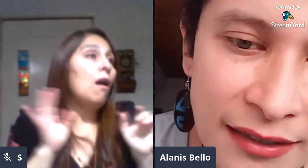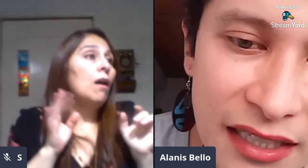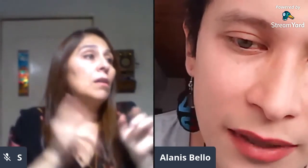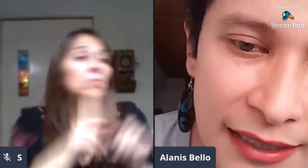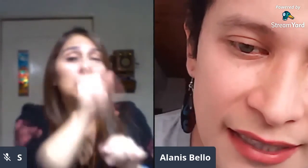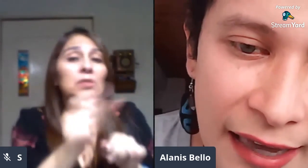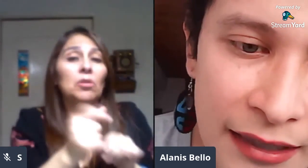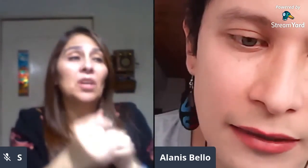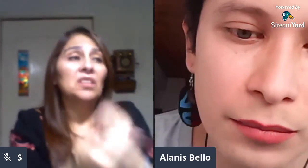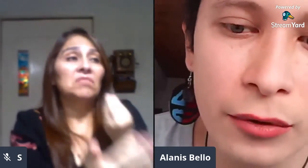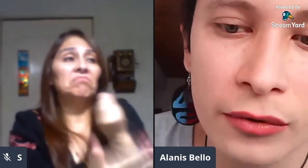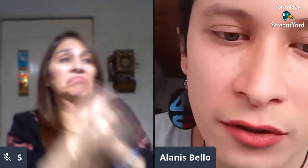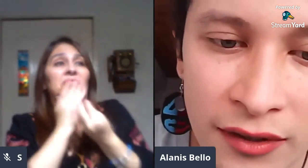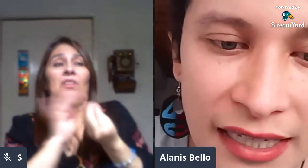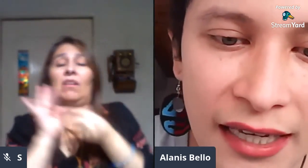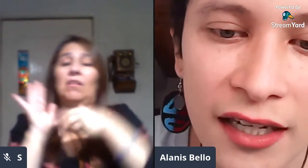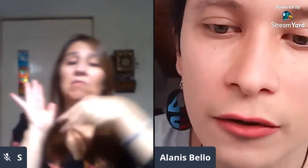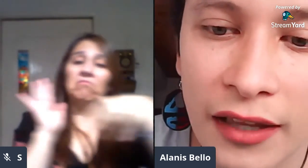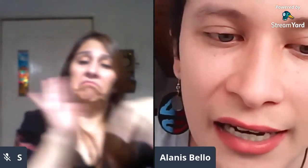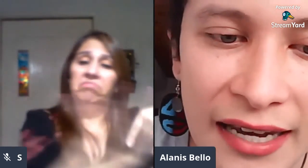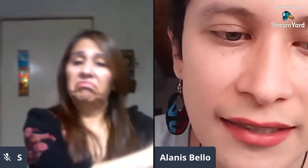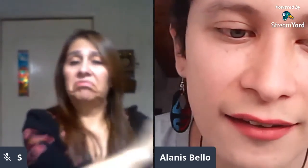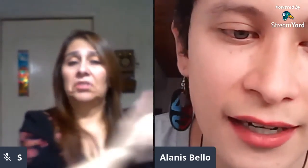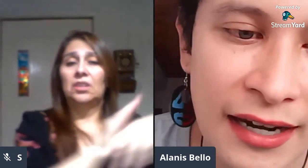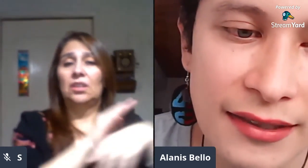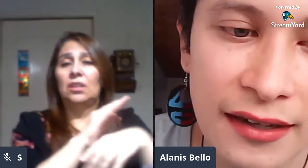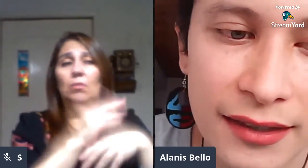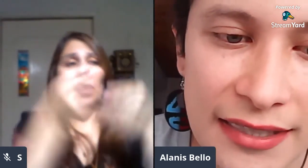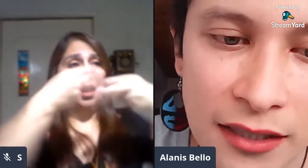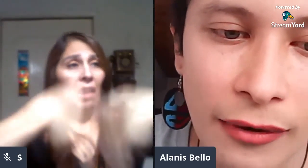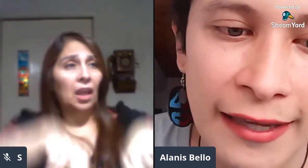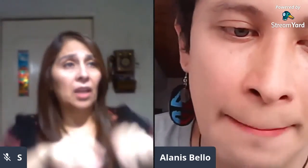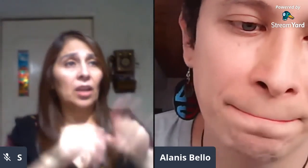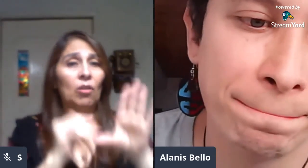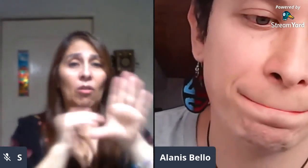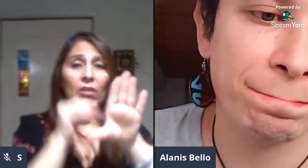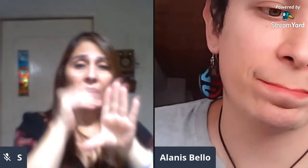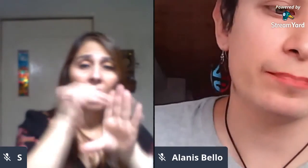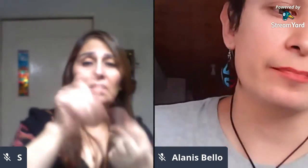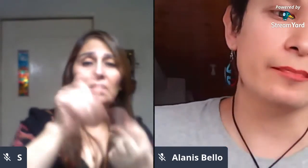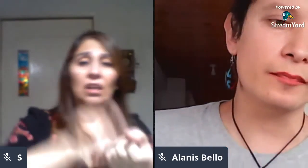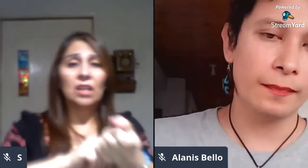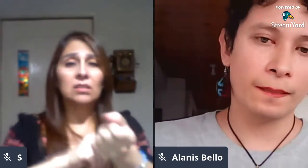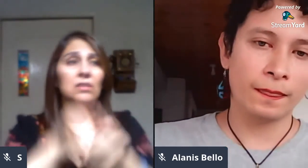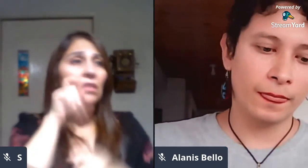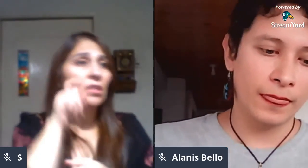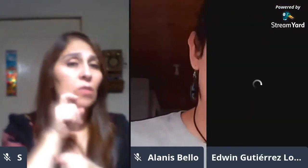discriminadas y más estigmatizadas por cuestiones de género, de clase, de raza, de sexualidad.